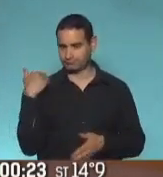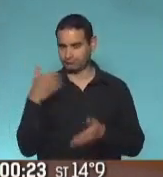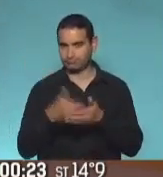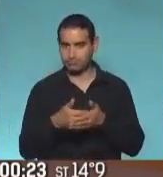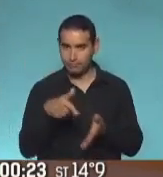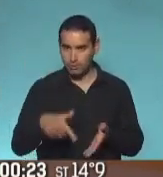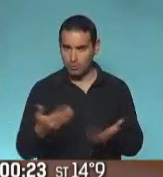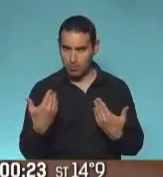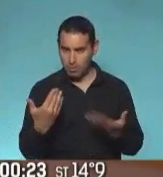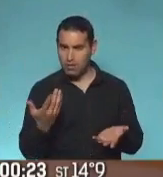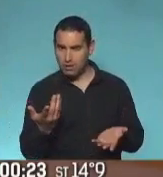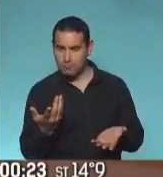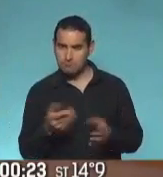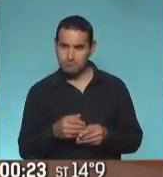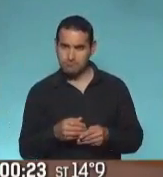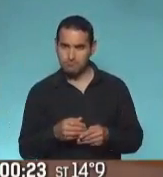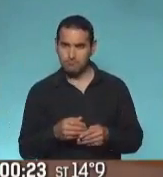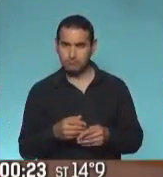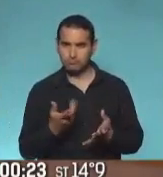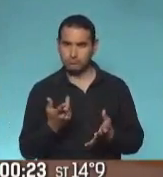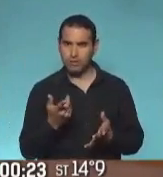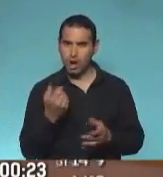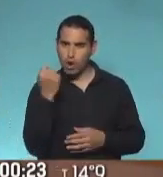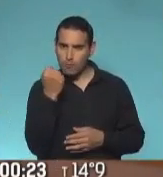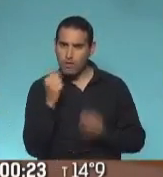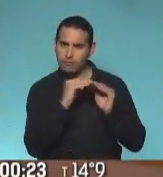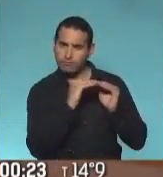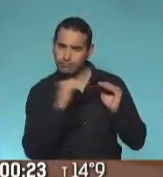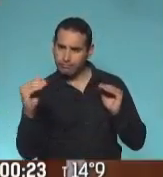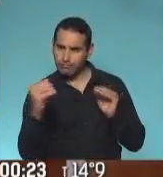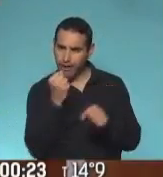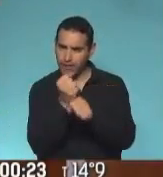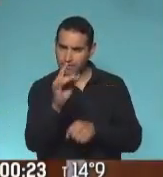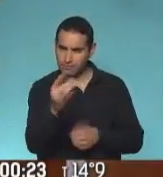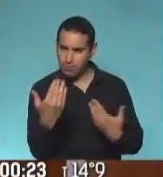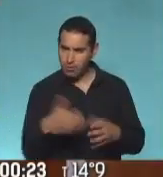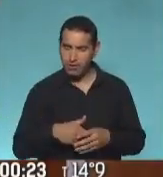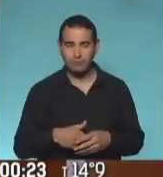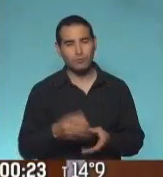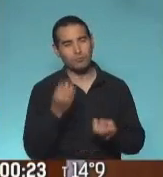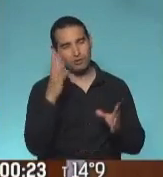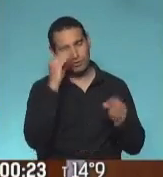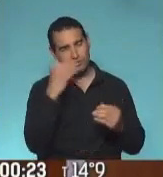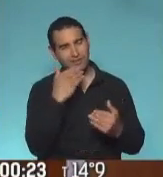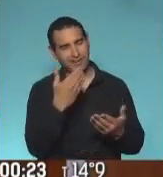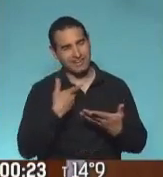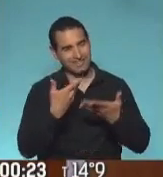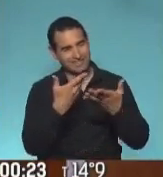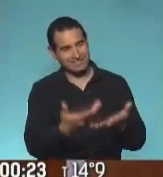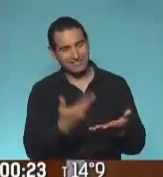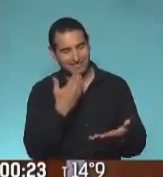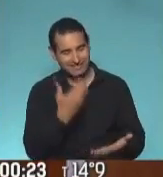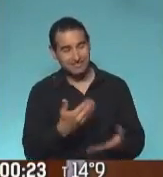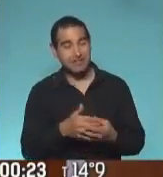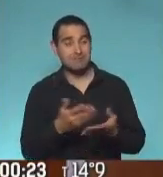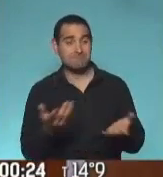realmente para llegar con una economía equilibrada? Bueno, Gustavo, buenas noches, muchas gracias por la invitación. Gracias.